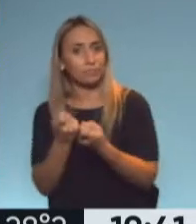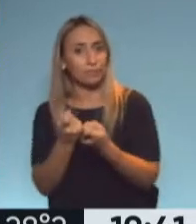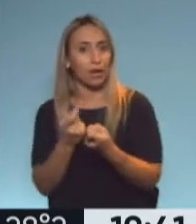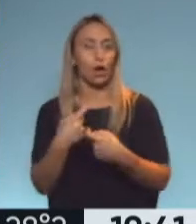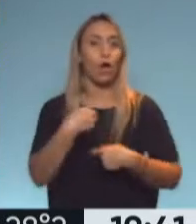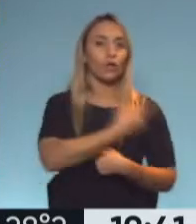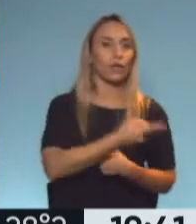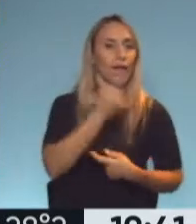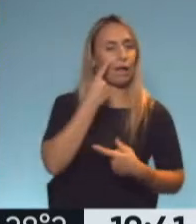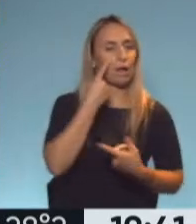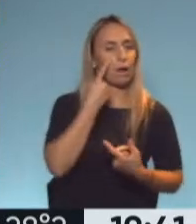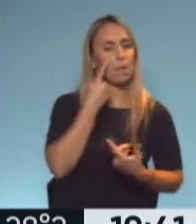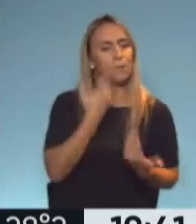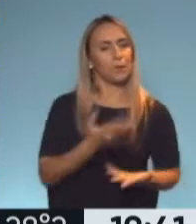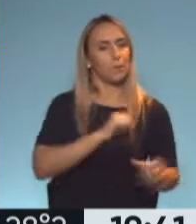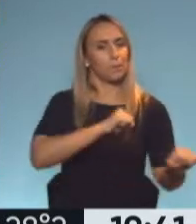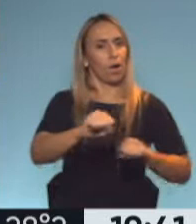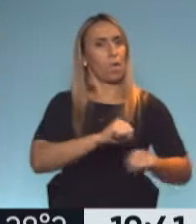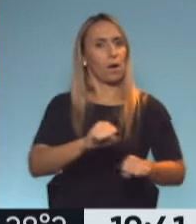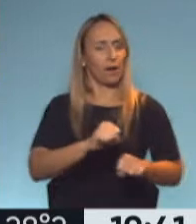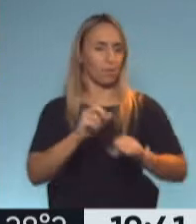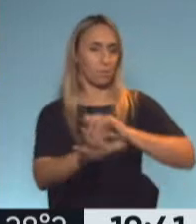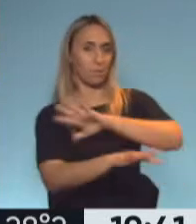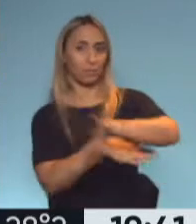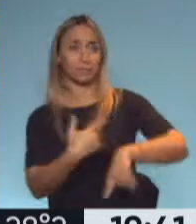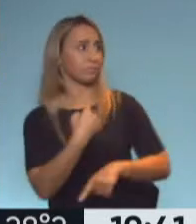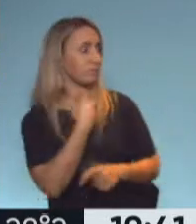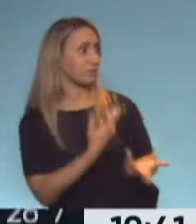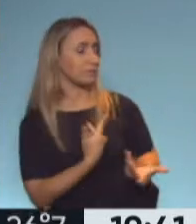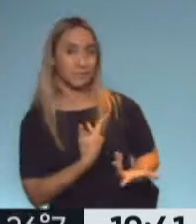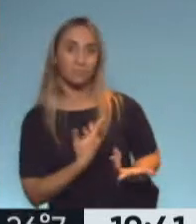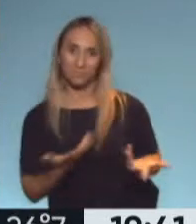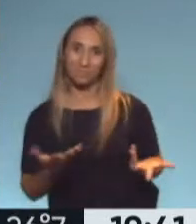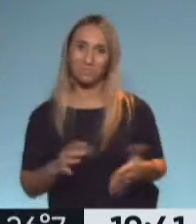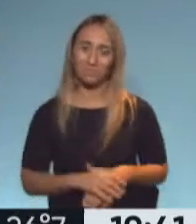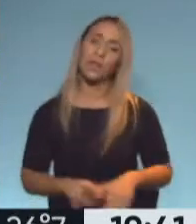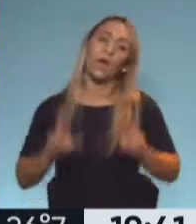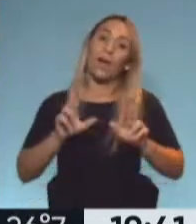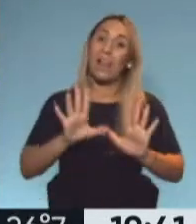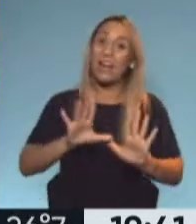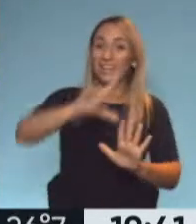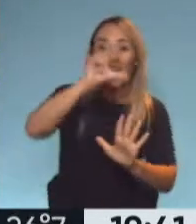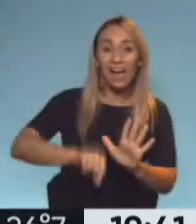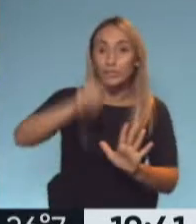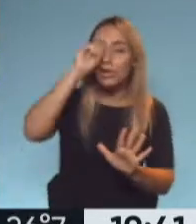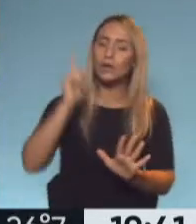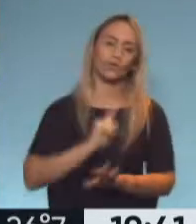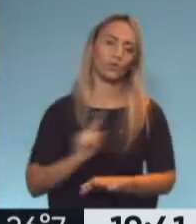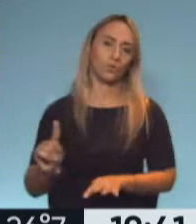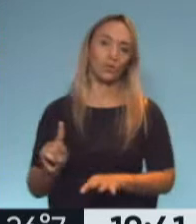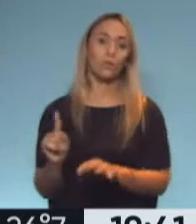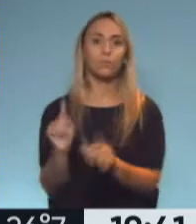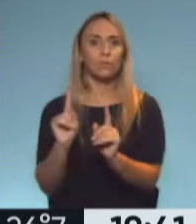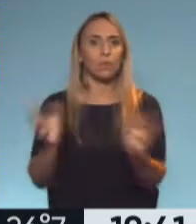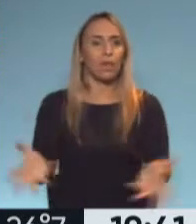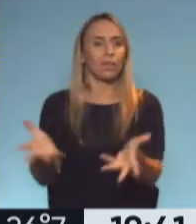Esperemos que esto no ocurra a nivel nacional. Lamentablemente estamos escuchando de parte de alguna dirigencia esta promoción a la